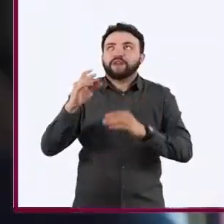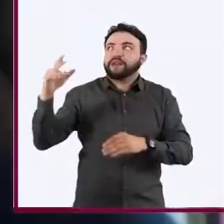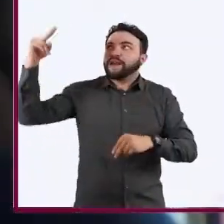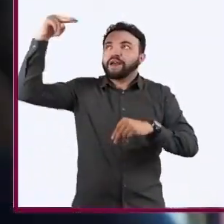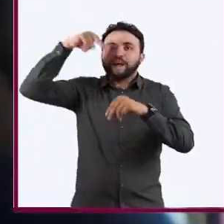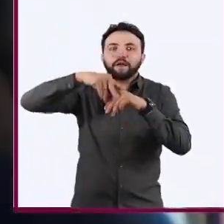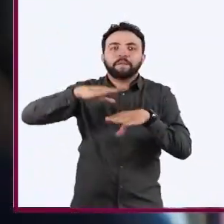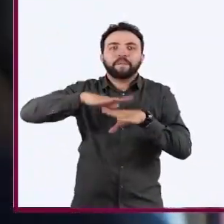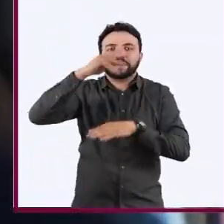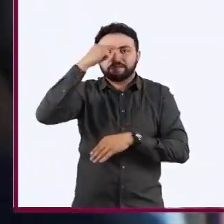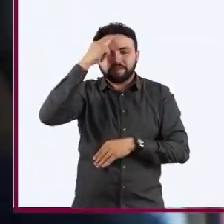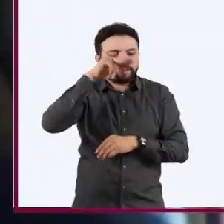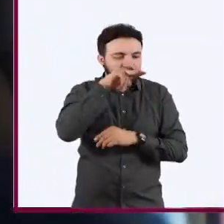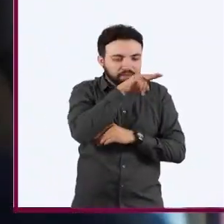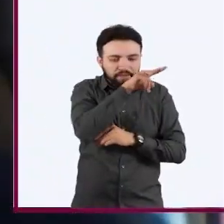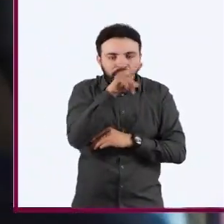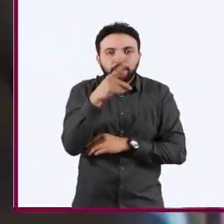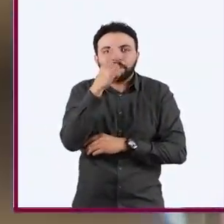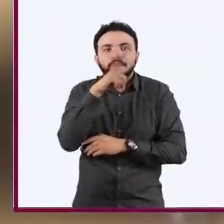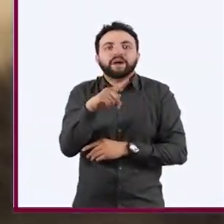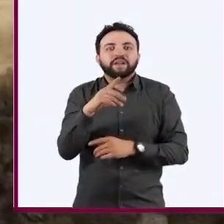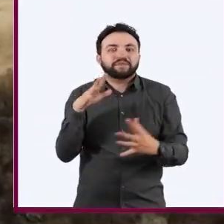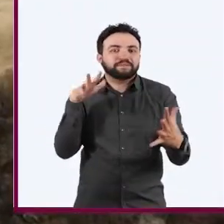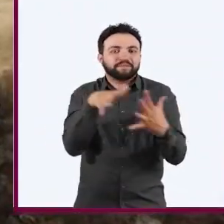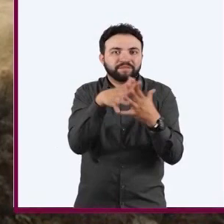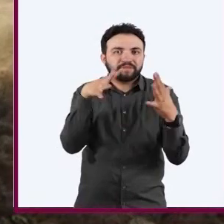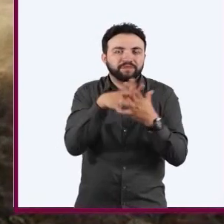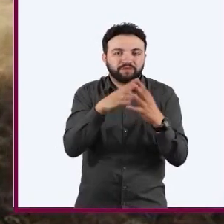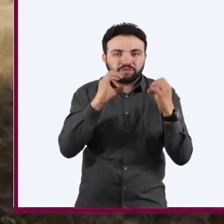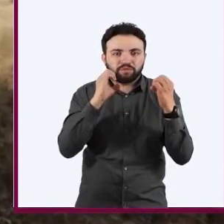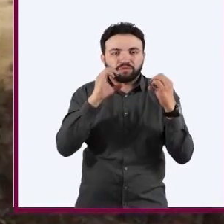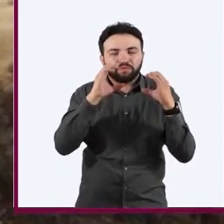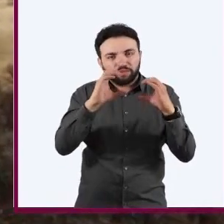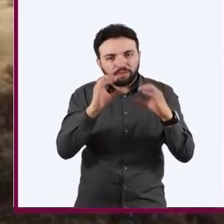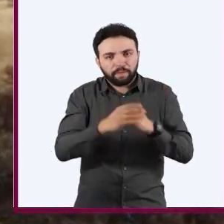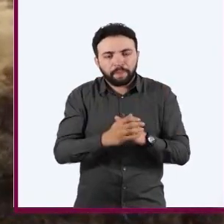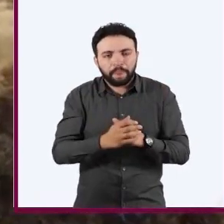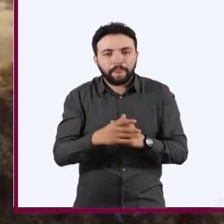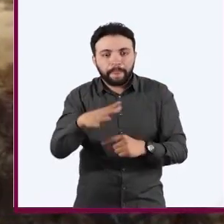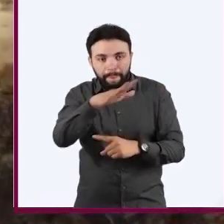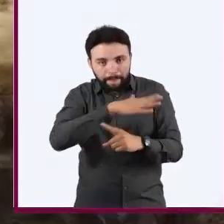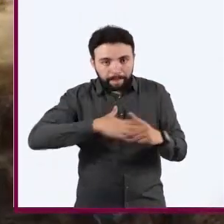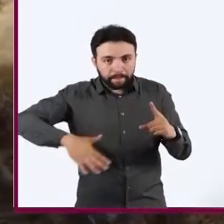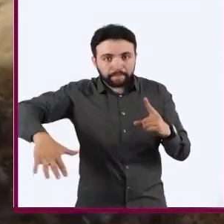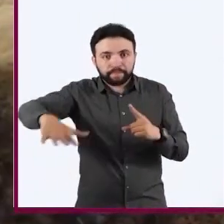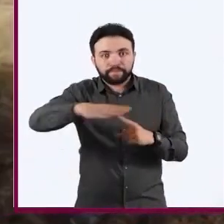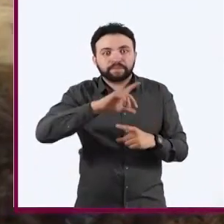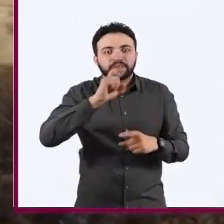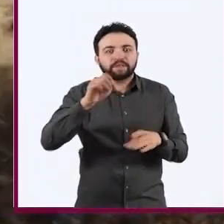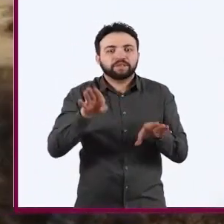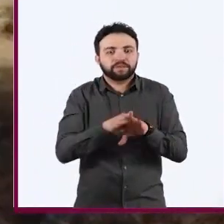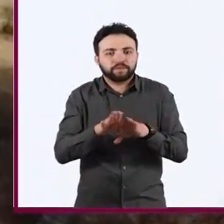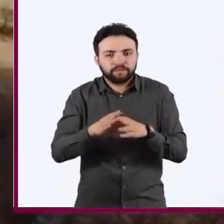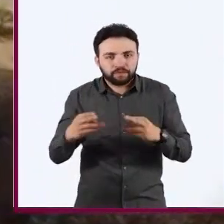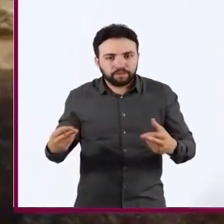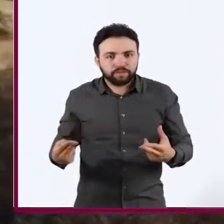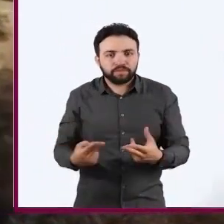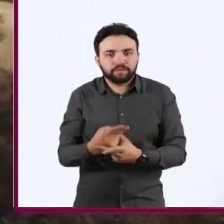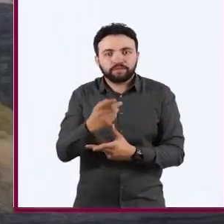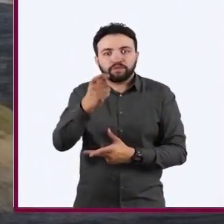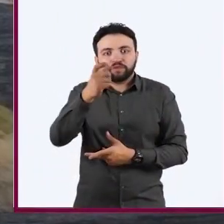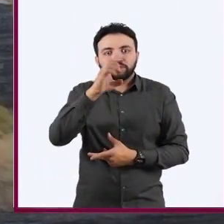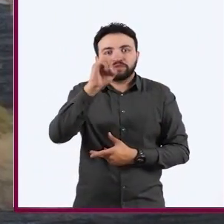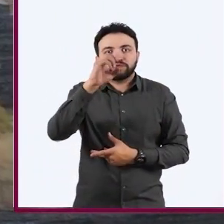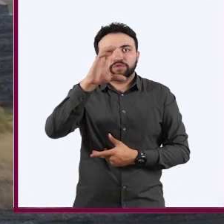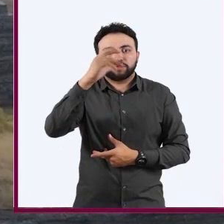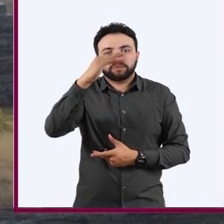defendible. Y el tercero, sin duda, fueron factores científicos. La geografía, quienes fundaron Xochicalco,